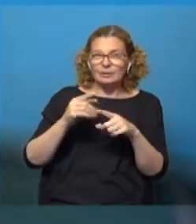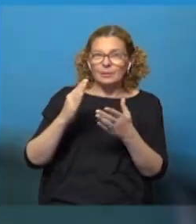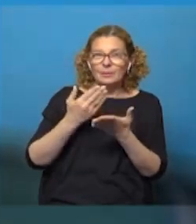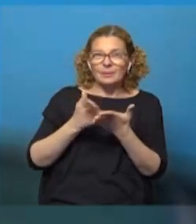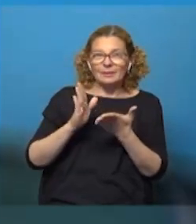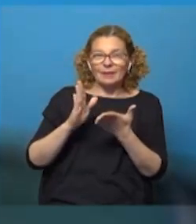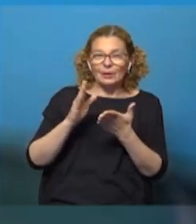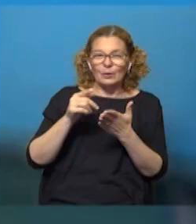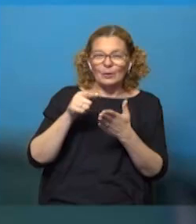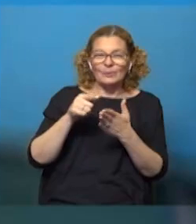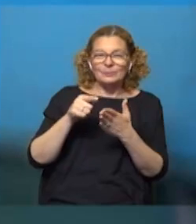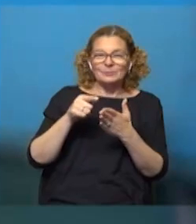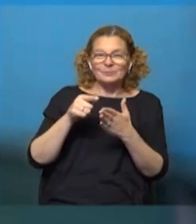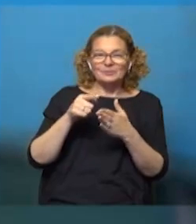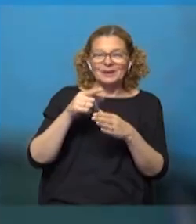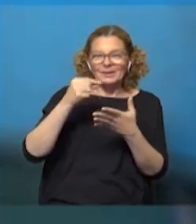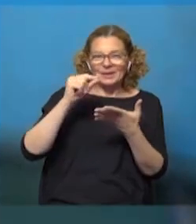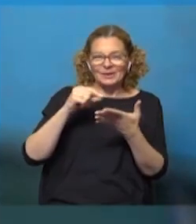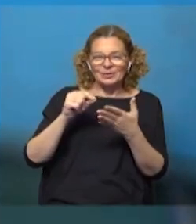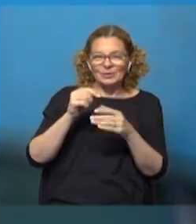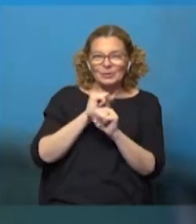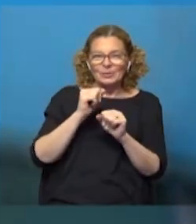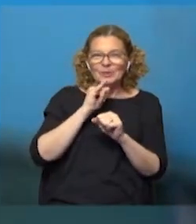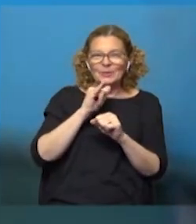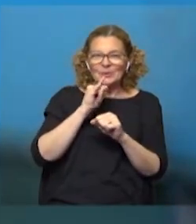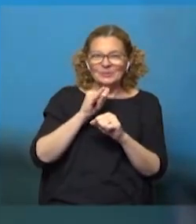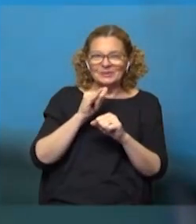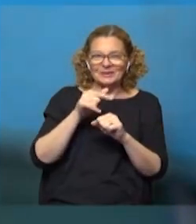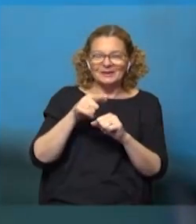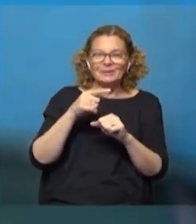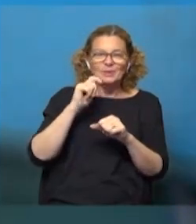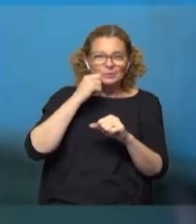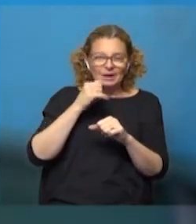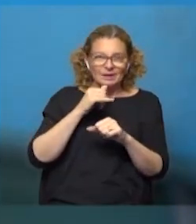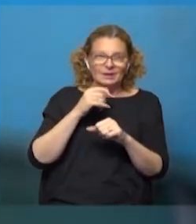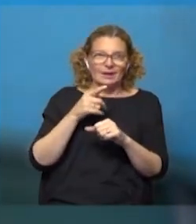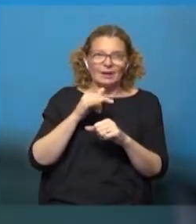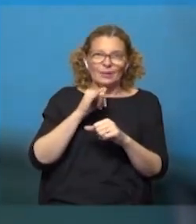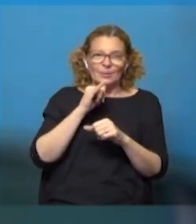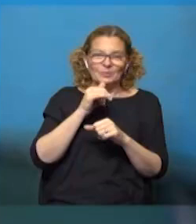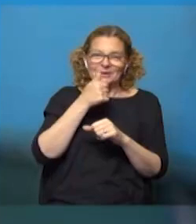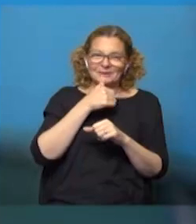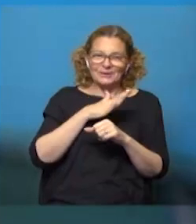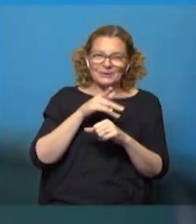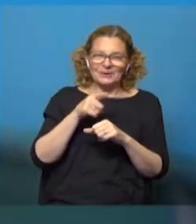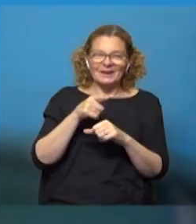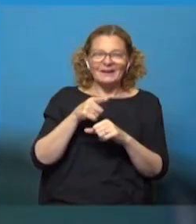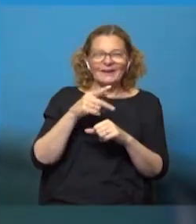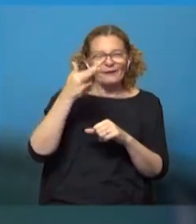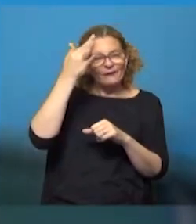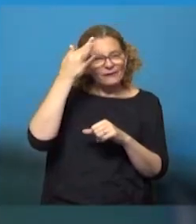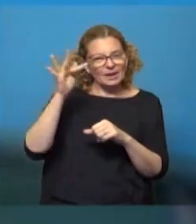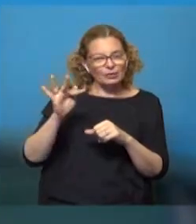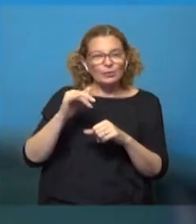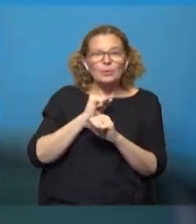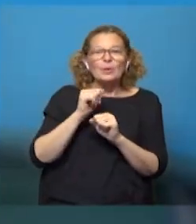el berretín de ser literato es decir yo no puedo contar la historia como me gustaría que fuera o ni tampoco puedo ser filósofo no